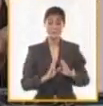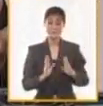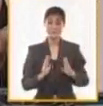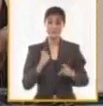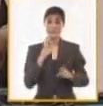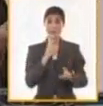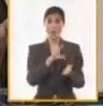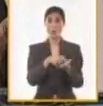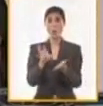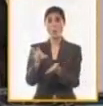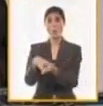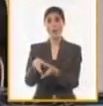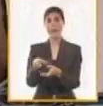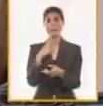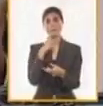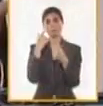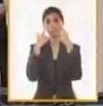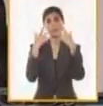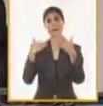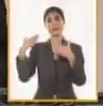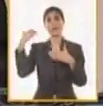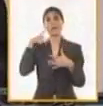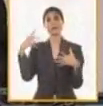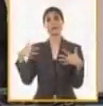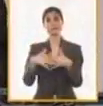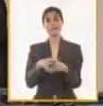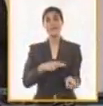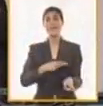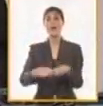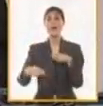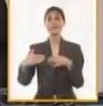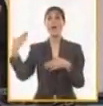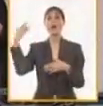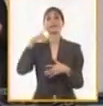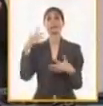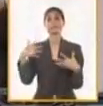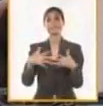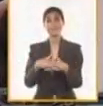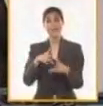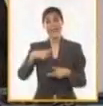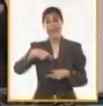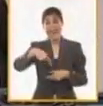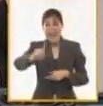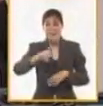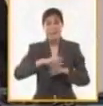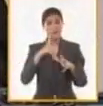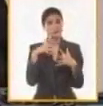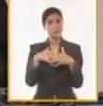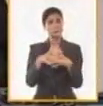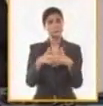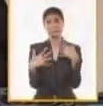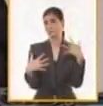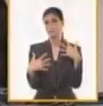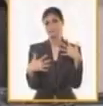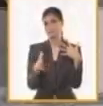que históricamente fueron hermanos, que históricamente tienen muchos nexos étnicos, culturales,